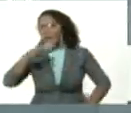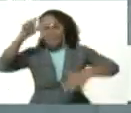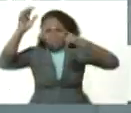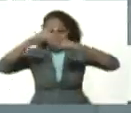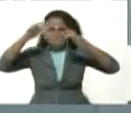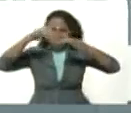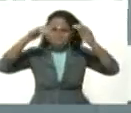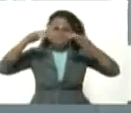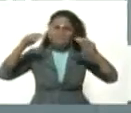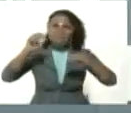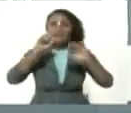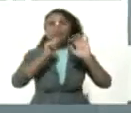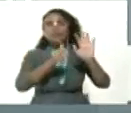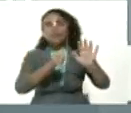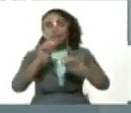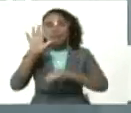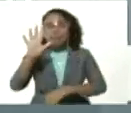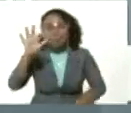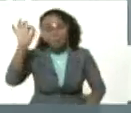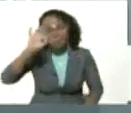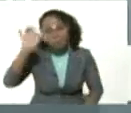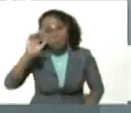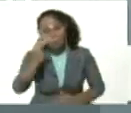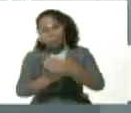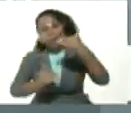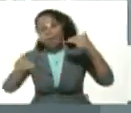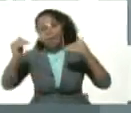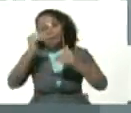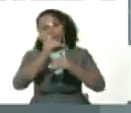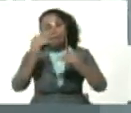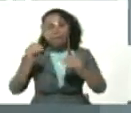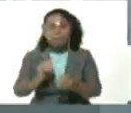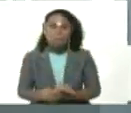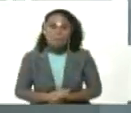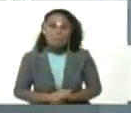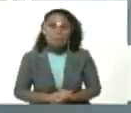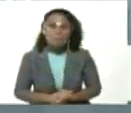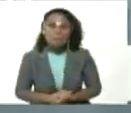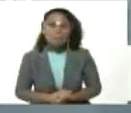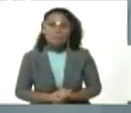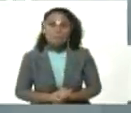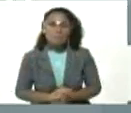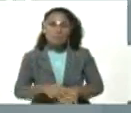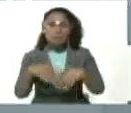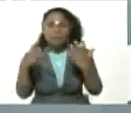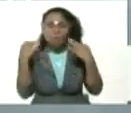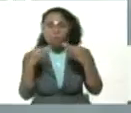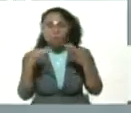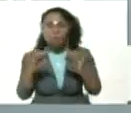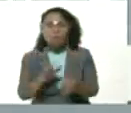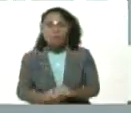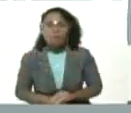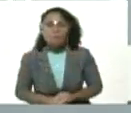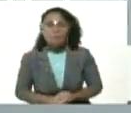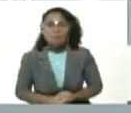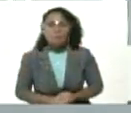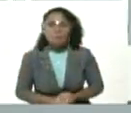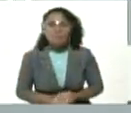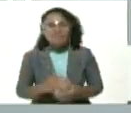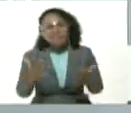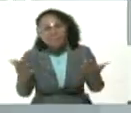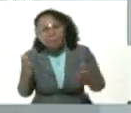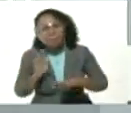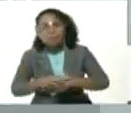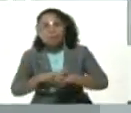estado el 65% por encima de lo normal? ¿Qué sería del